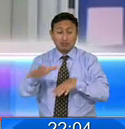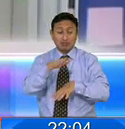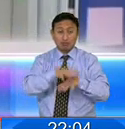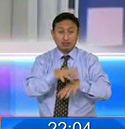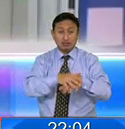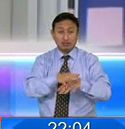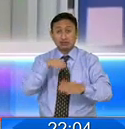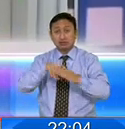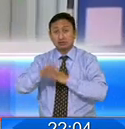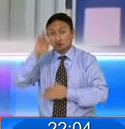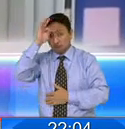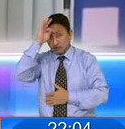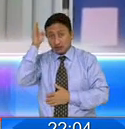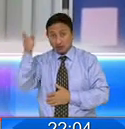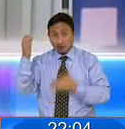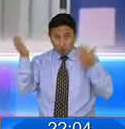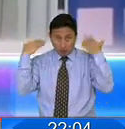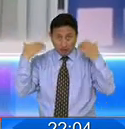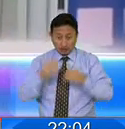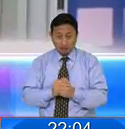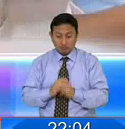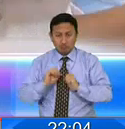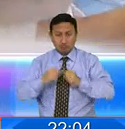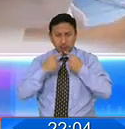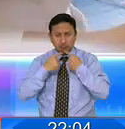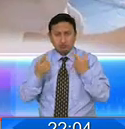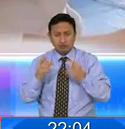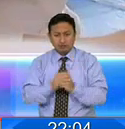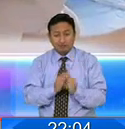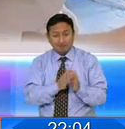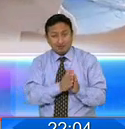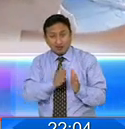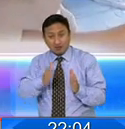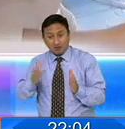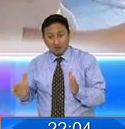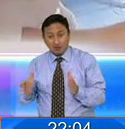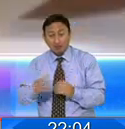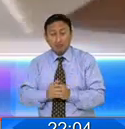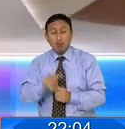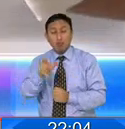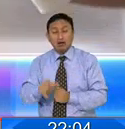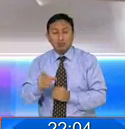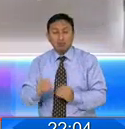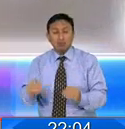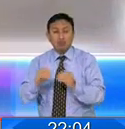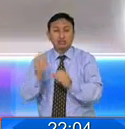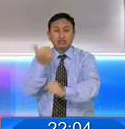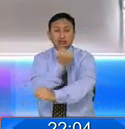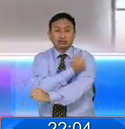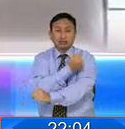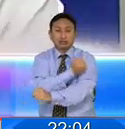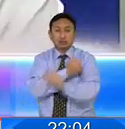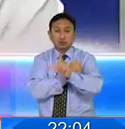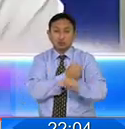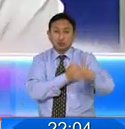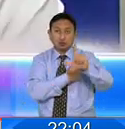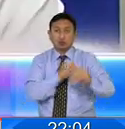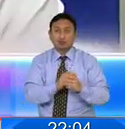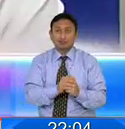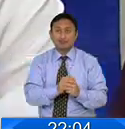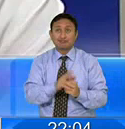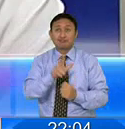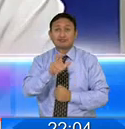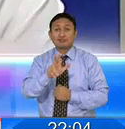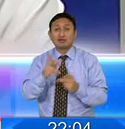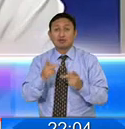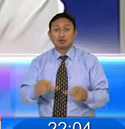en hospitales de la ciudad, se anuncia la ampliación del número de vacunatorios desde el lunes. 3 puntos más